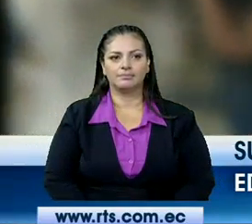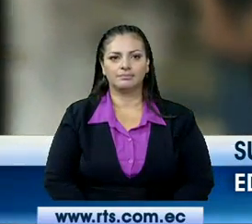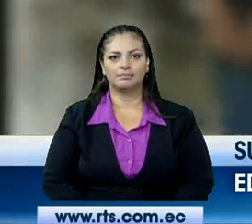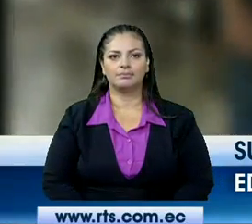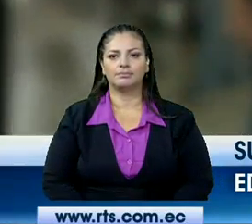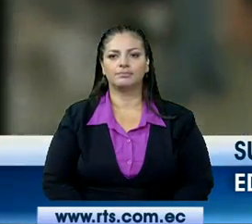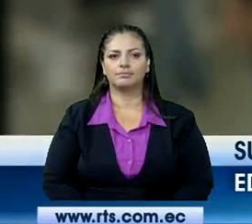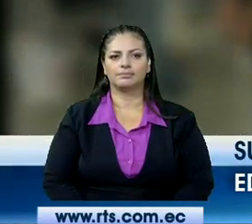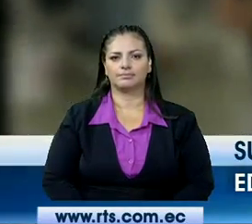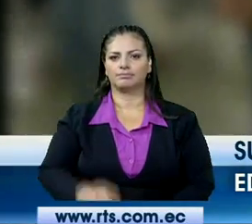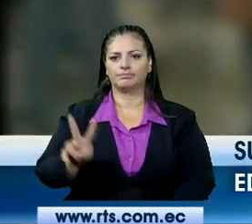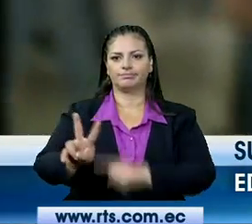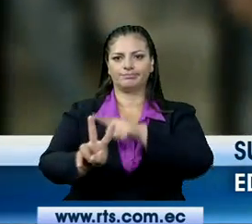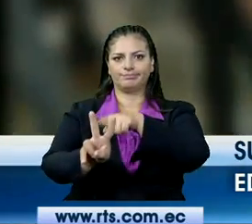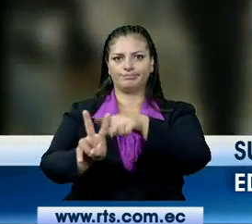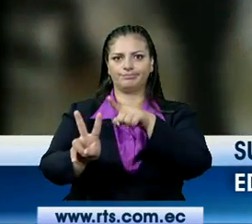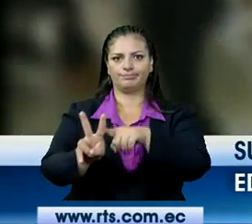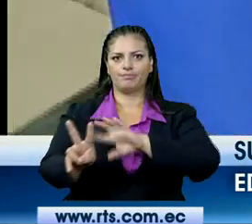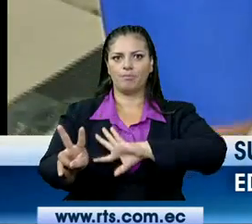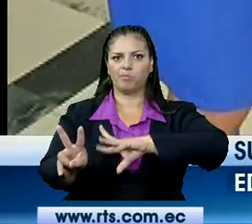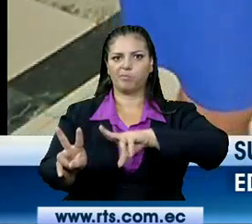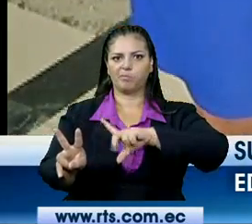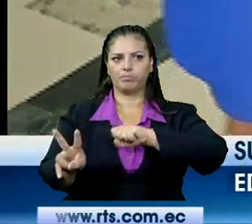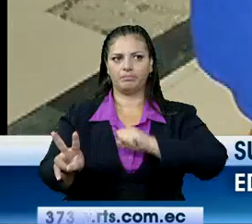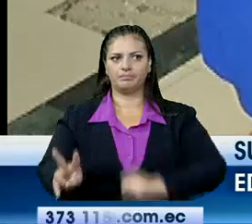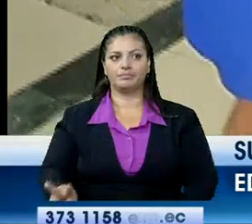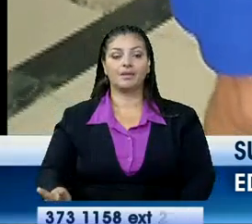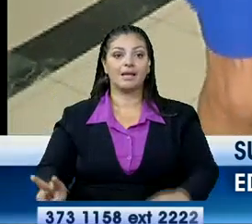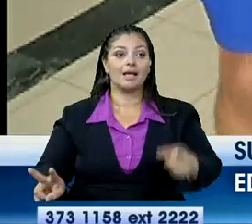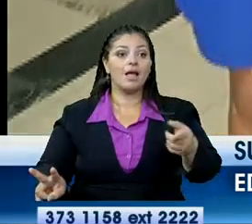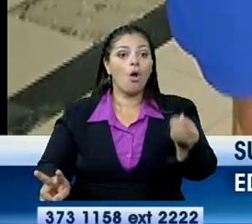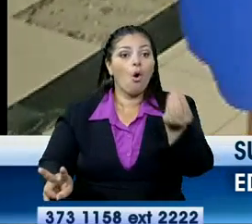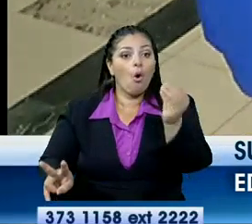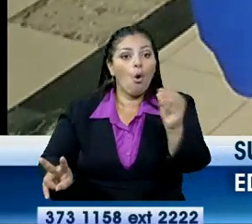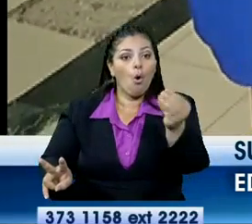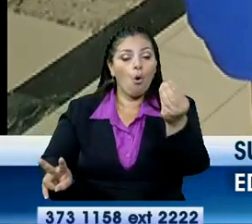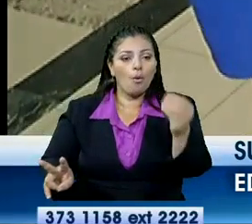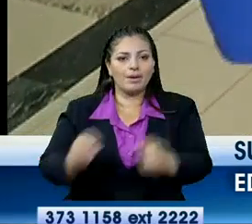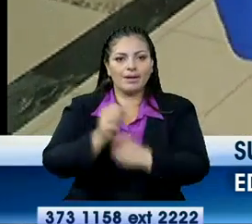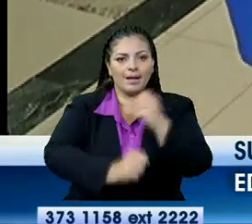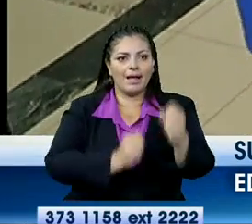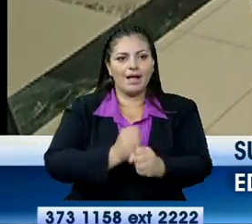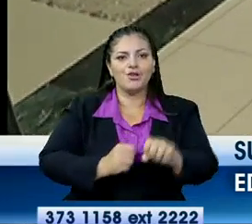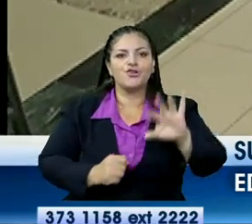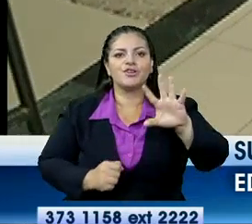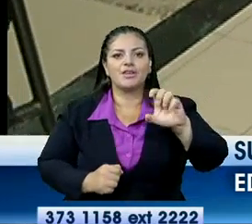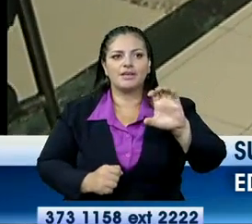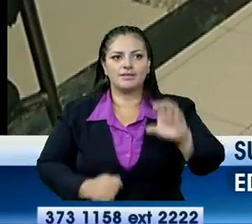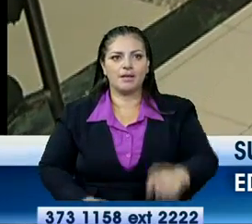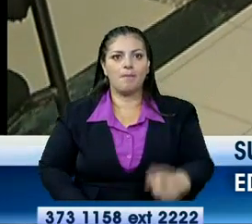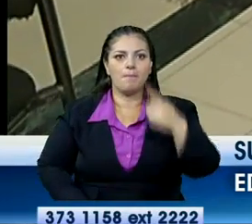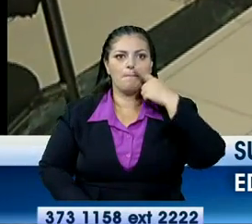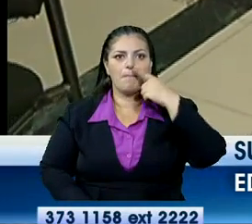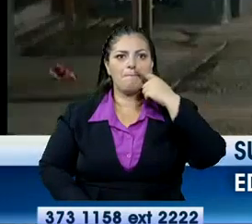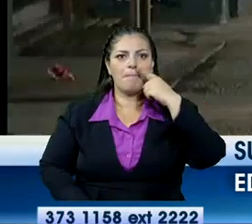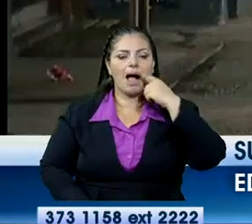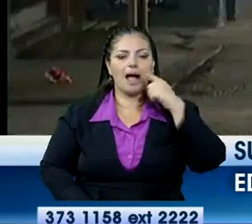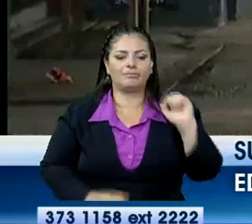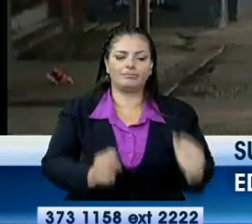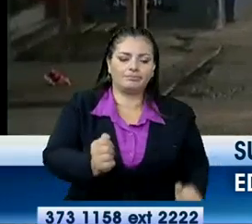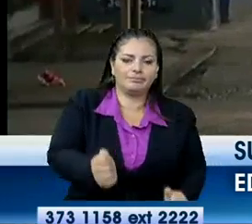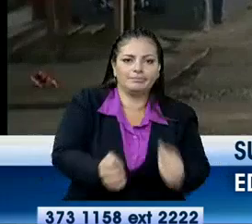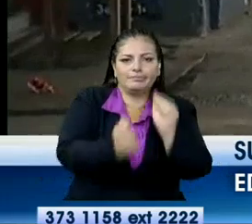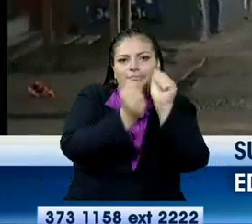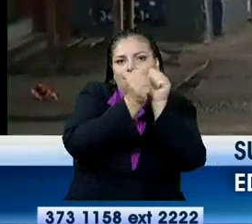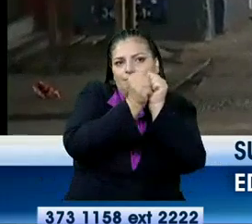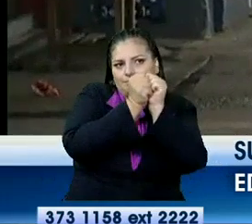que supuestamente atacaron a su hijo. El afectado es un joven de 15 años, se encontraba en el local comercial de su padre. Uno de